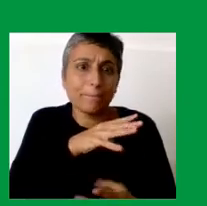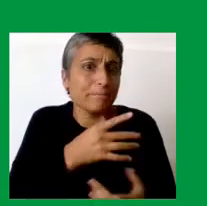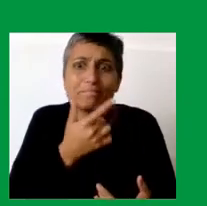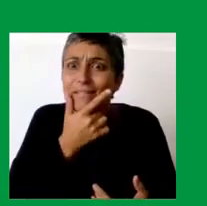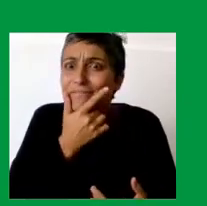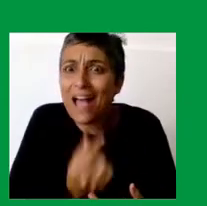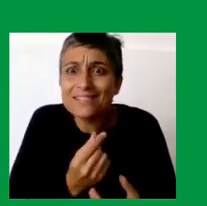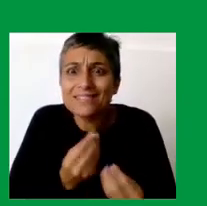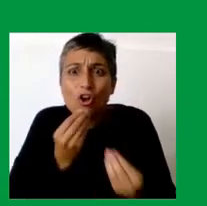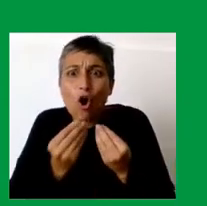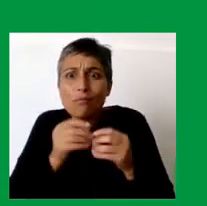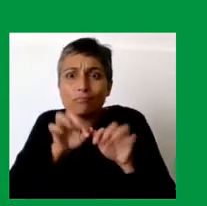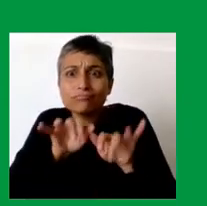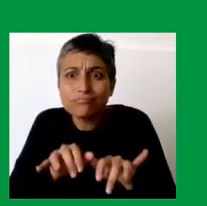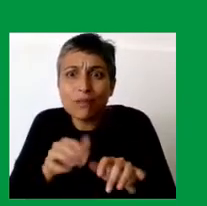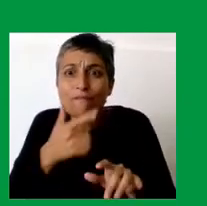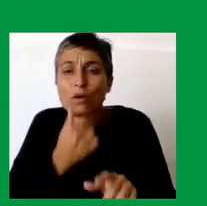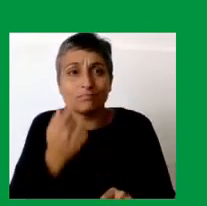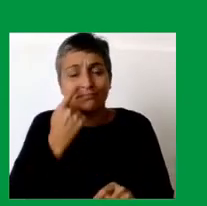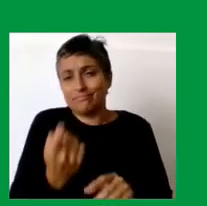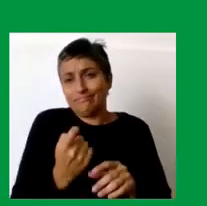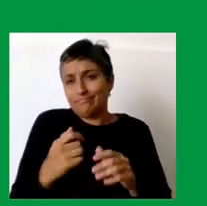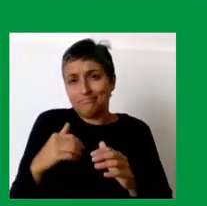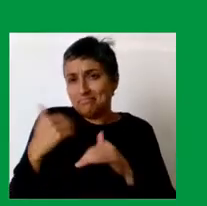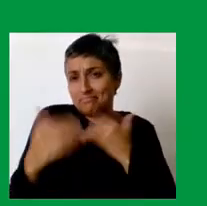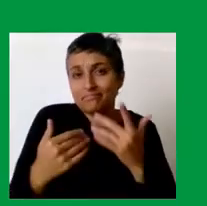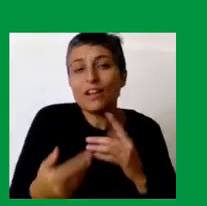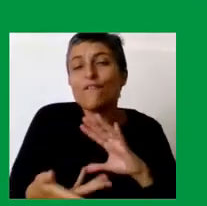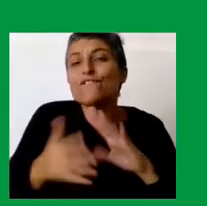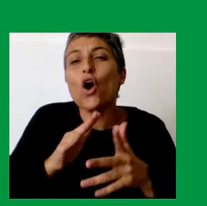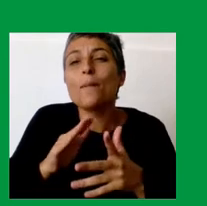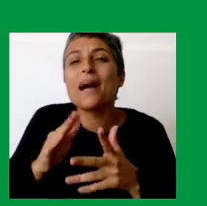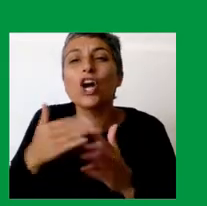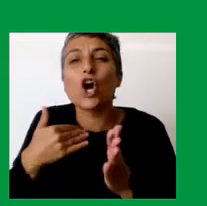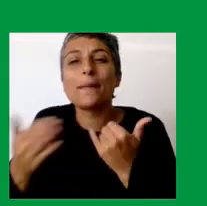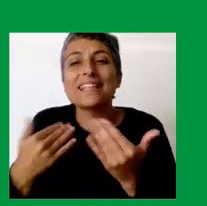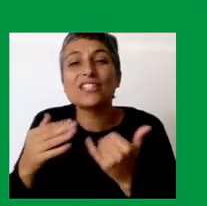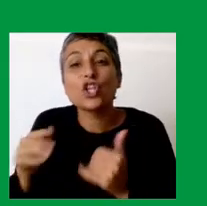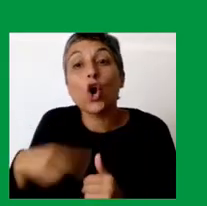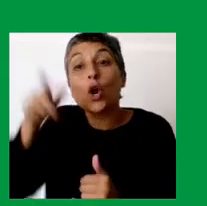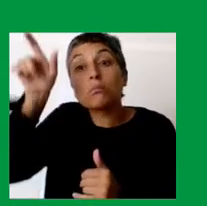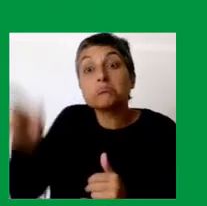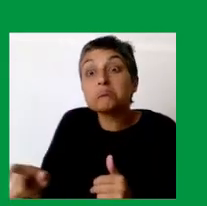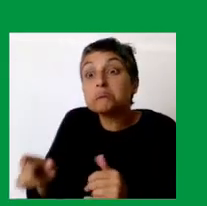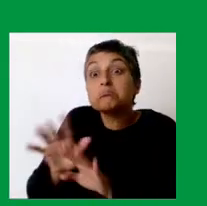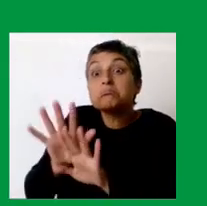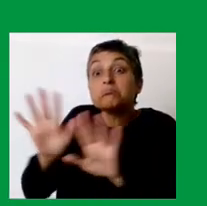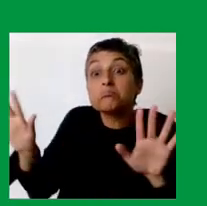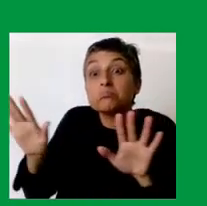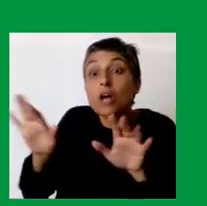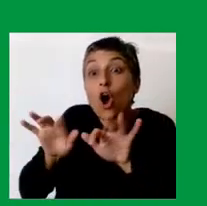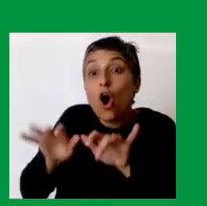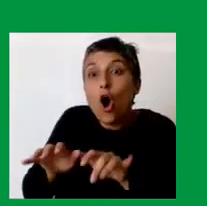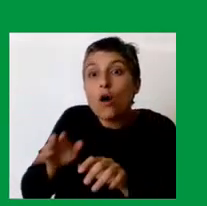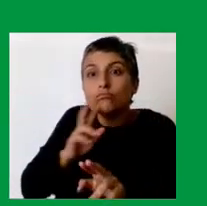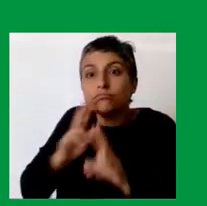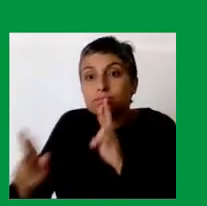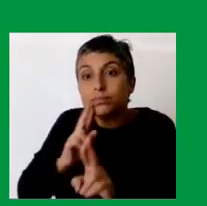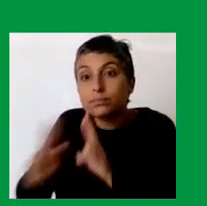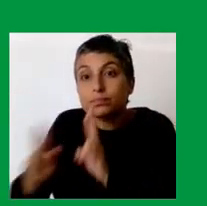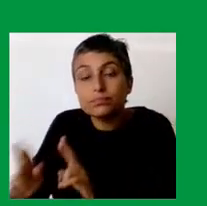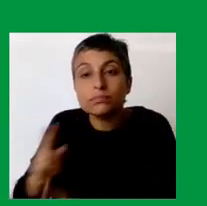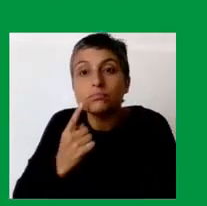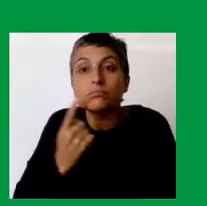simple, diría yo, ¿no? Un formato de chat, de conversación, con una inteligencia artificial que responde en segundos.